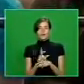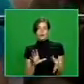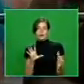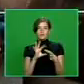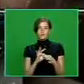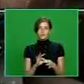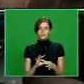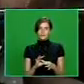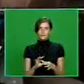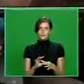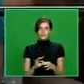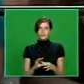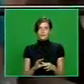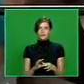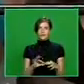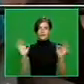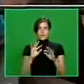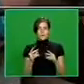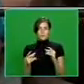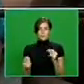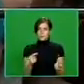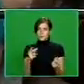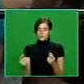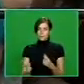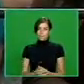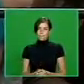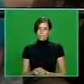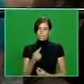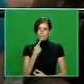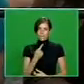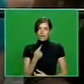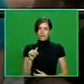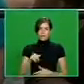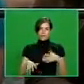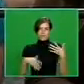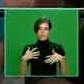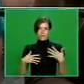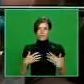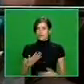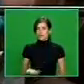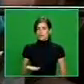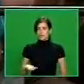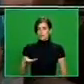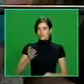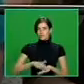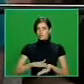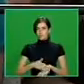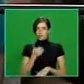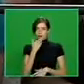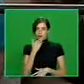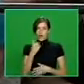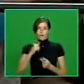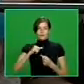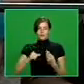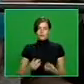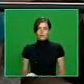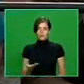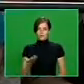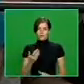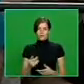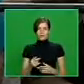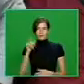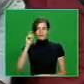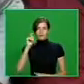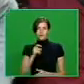articulamos de una manera muy dinámica y decir que esta actividad es muy importante porque uno de los aspectos fundamentales en la